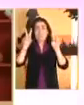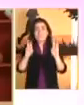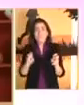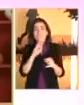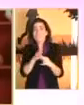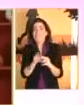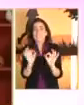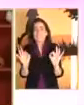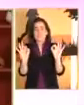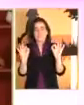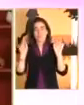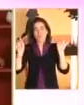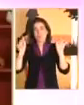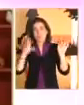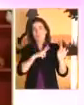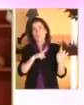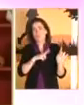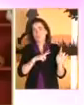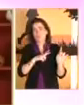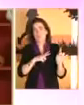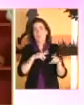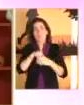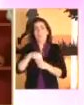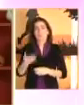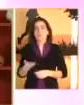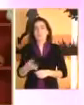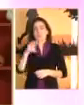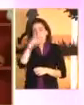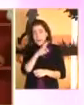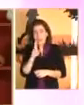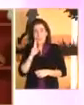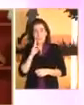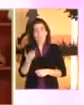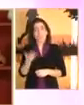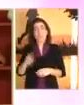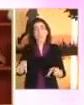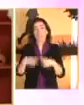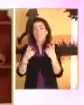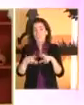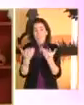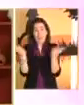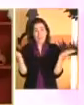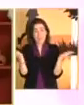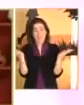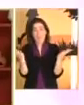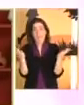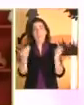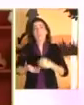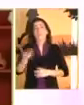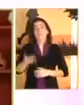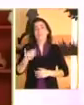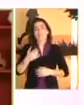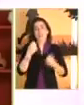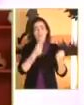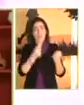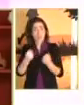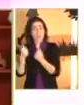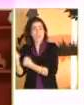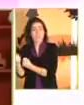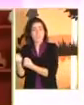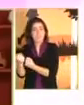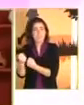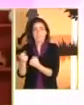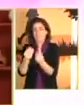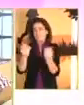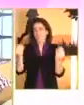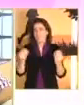ahí entrarían los padres, entraría la sociedad en general, entrarían las autoridades, en fin, mucha gente. Creo que